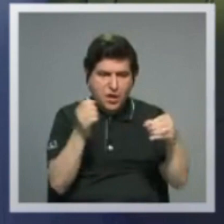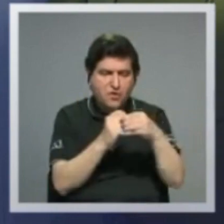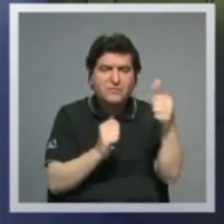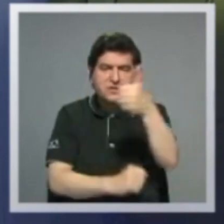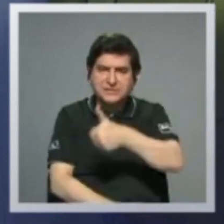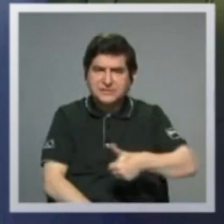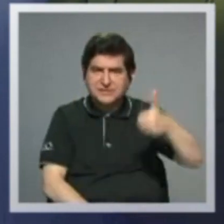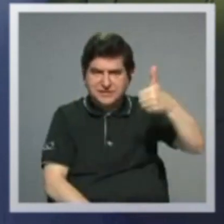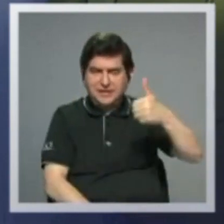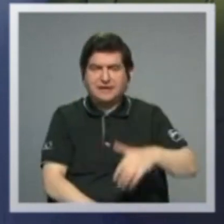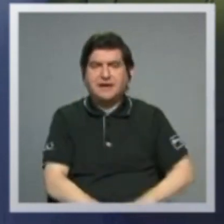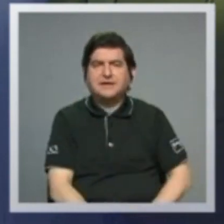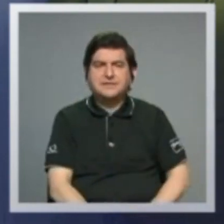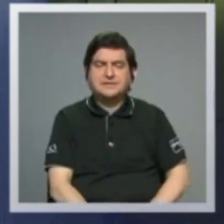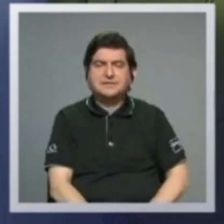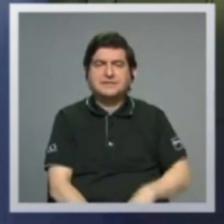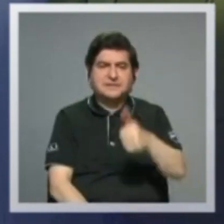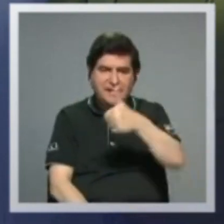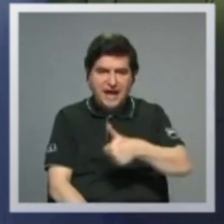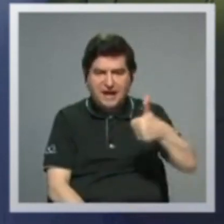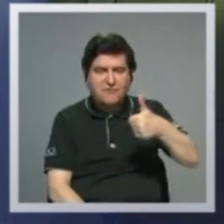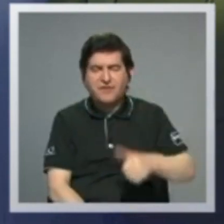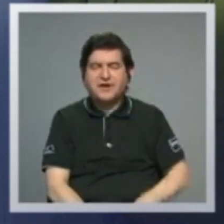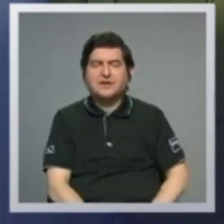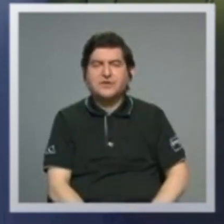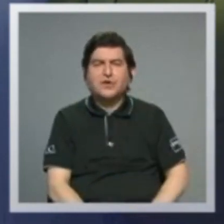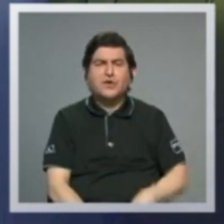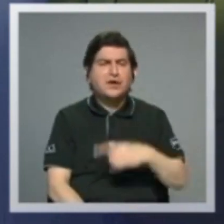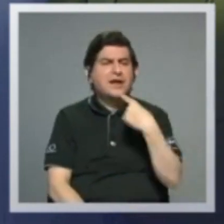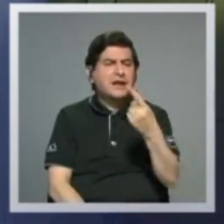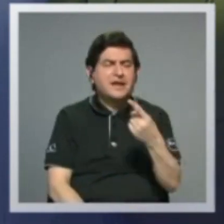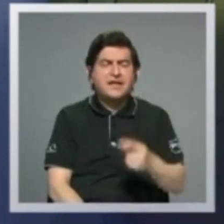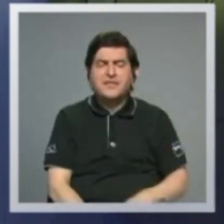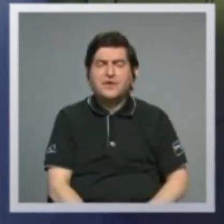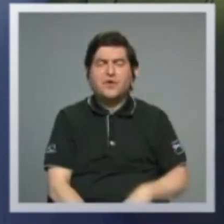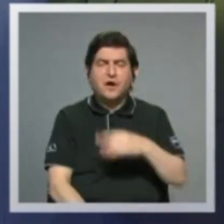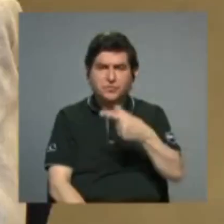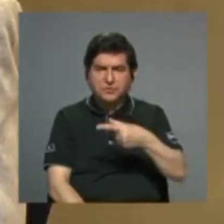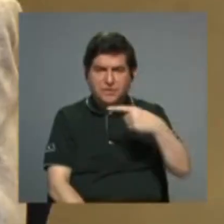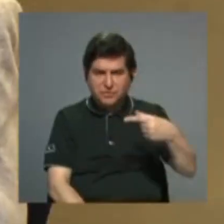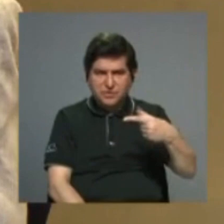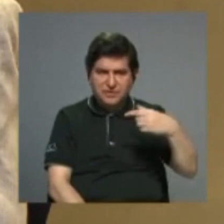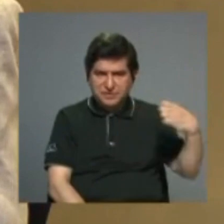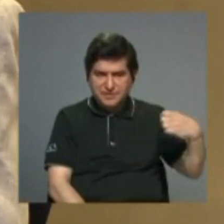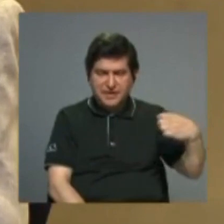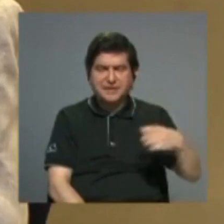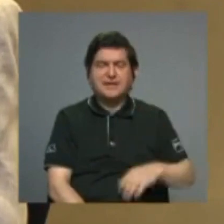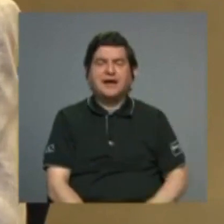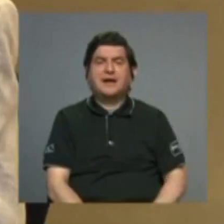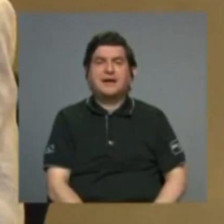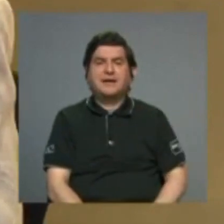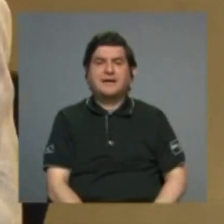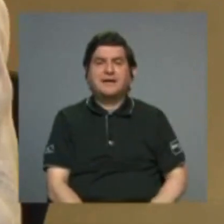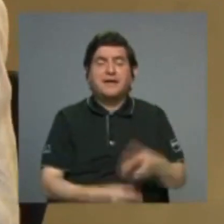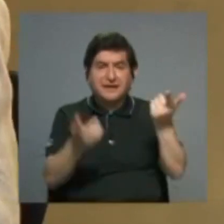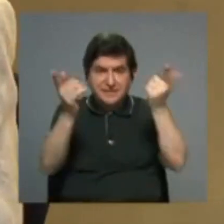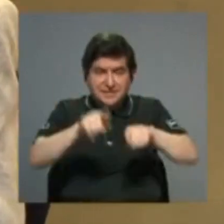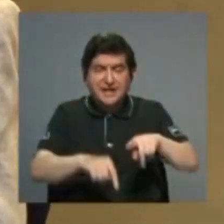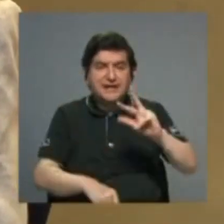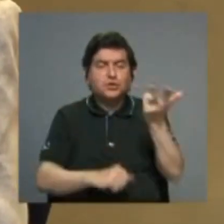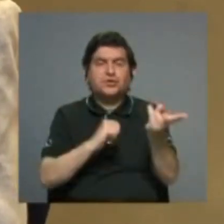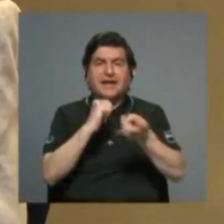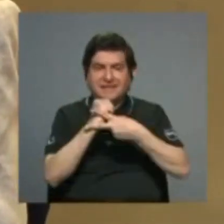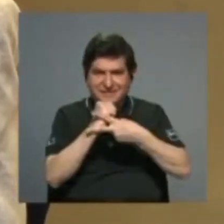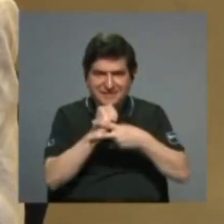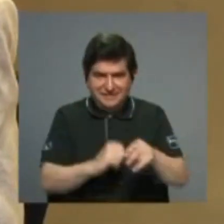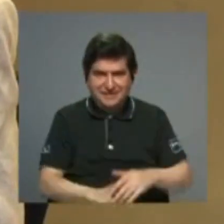rectoría, el rector Graue le comentó al rector Gutiérrez Espeleta que era la tercera ocasión